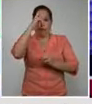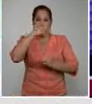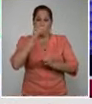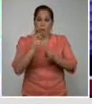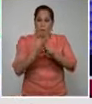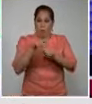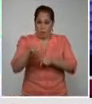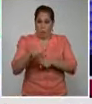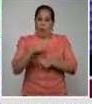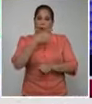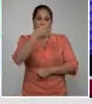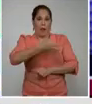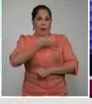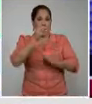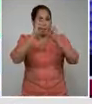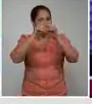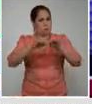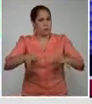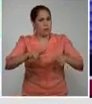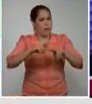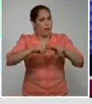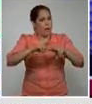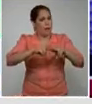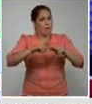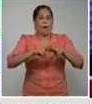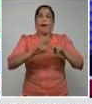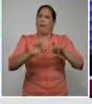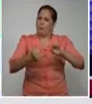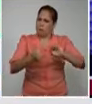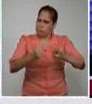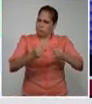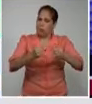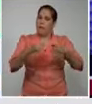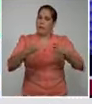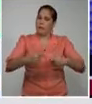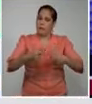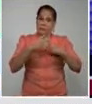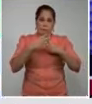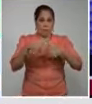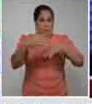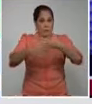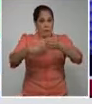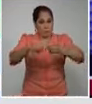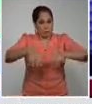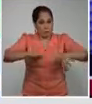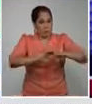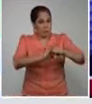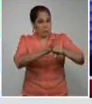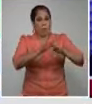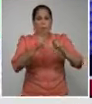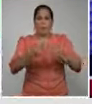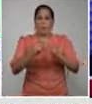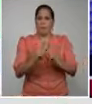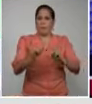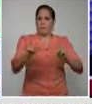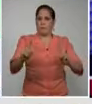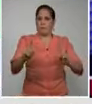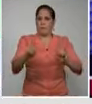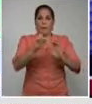nuestro país, que la vamos a resolver, no tenemos la menor duda, pero manteniendo un número de medidas